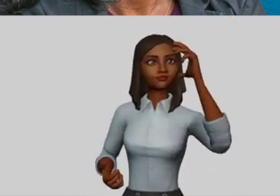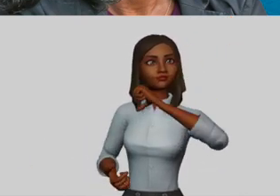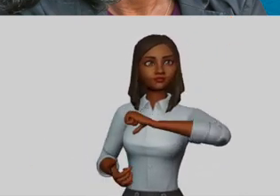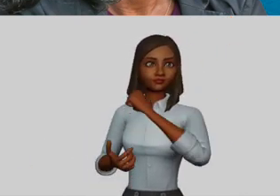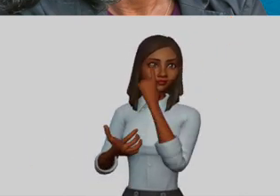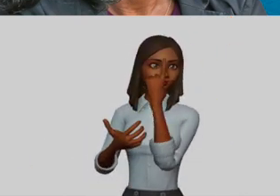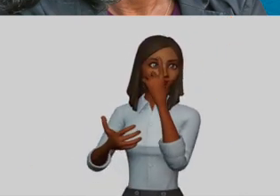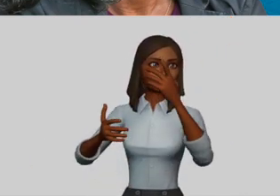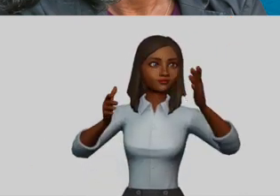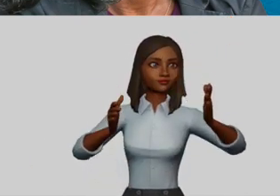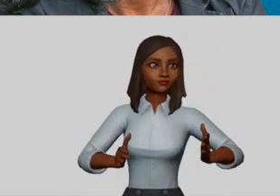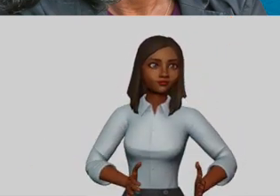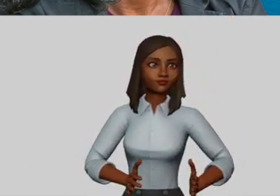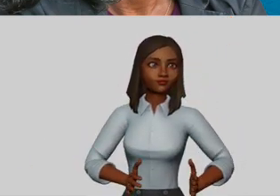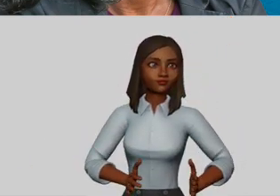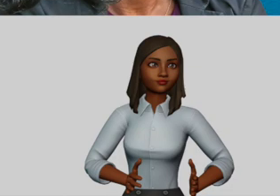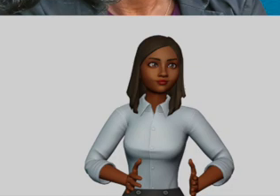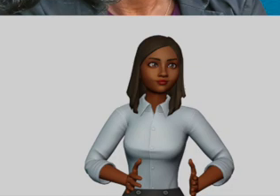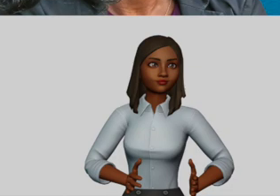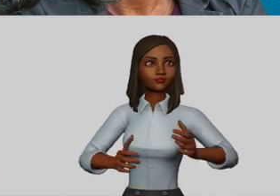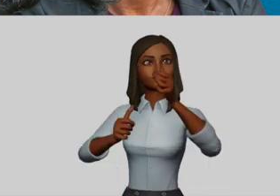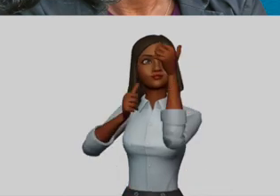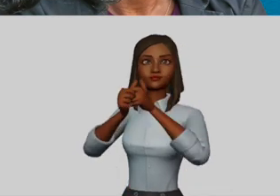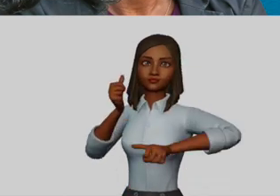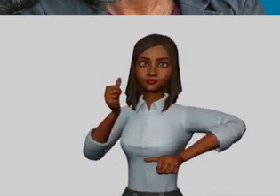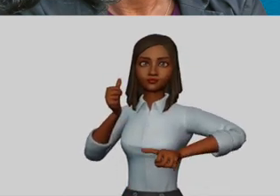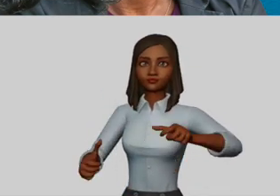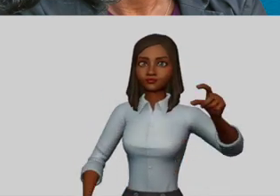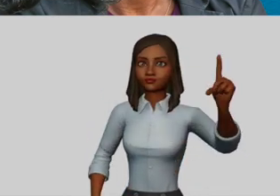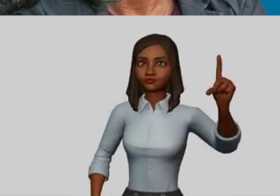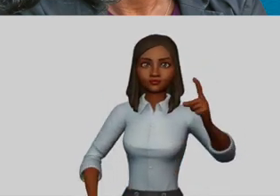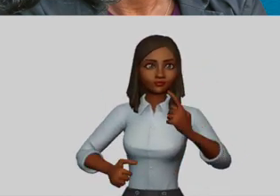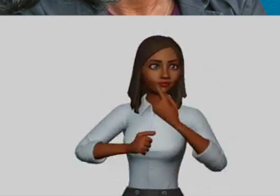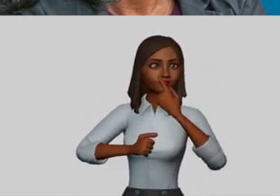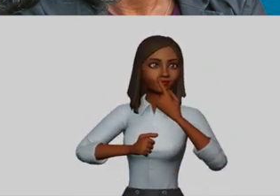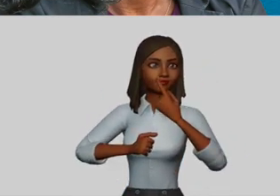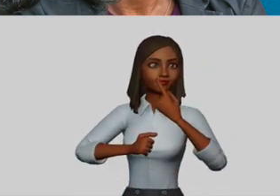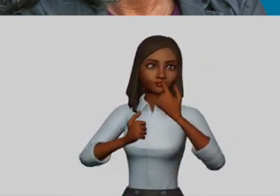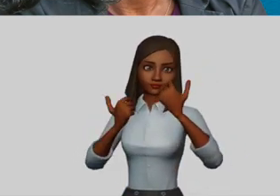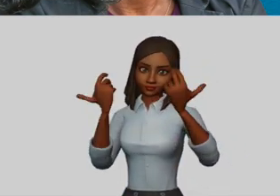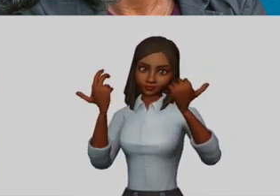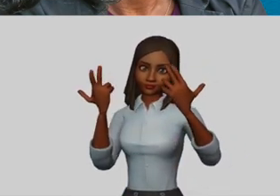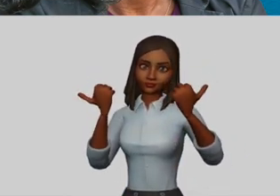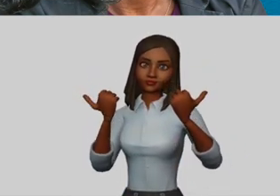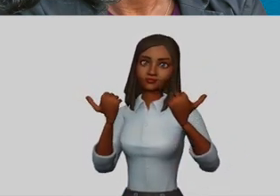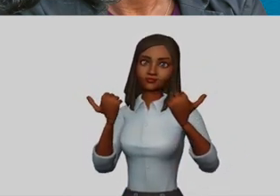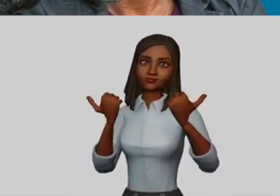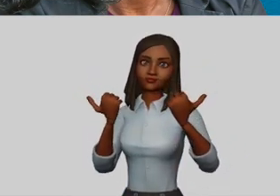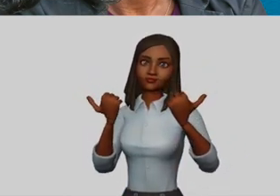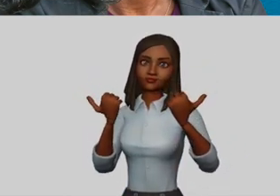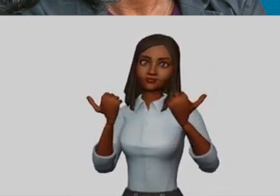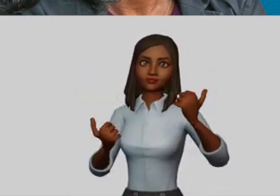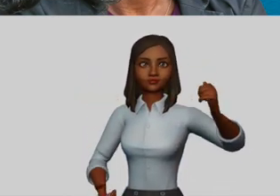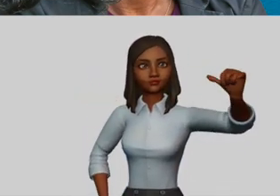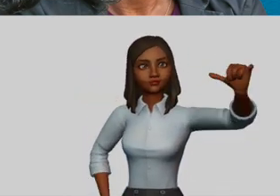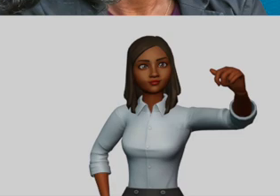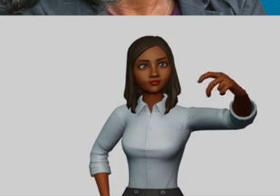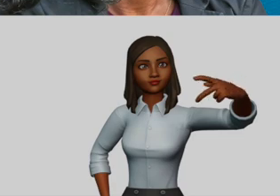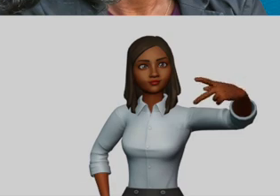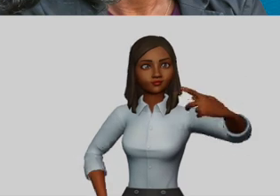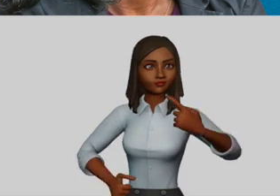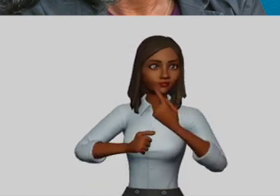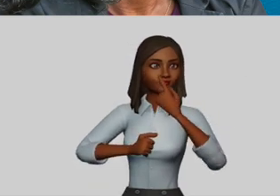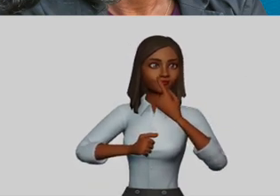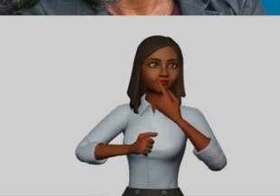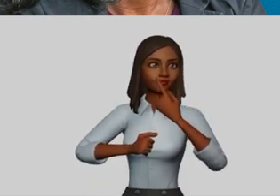Y entonces, te digo que hay mucha buena energía. Es que no había una dominicana en ninguno de esos. Mismo. Le faltaba el sazón. Eso dominicano.